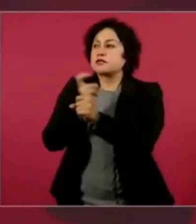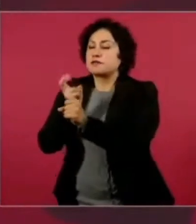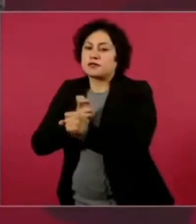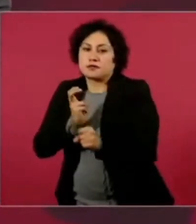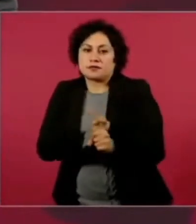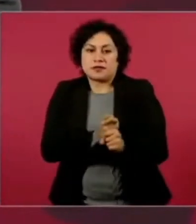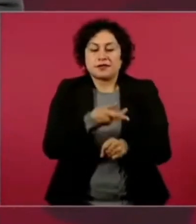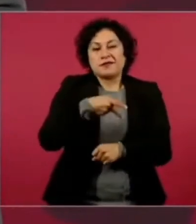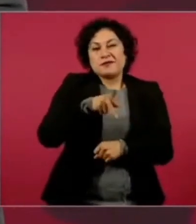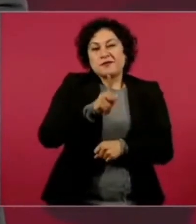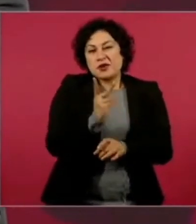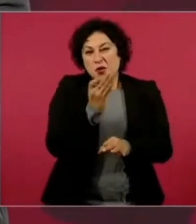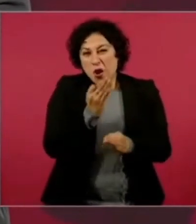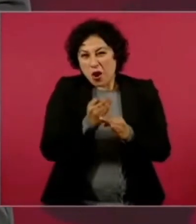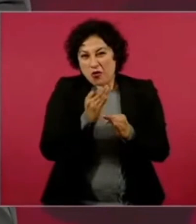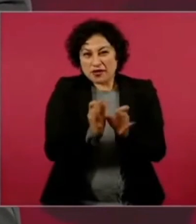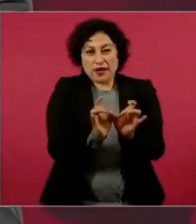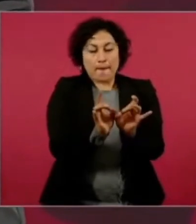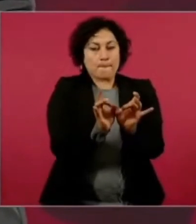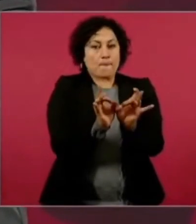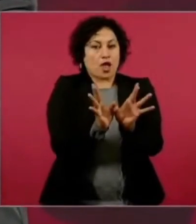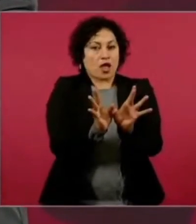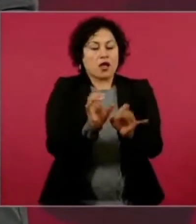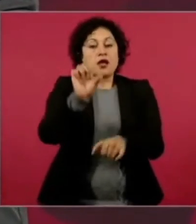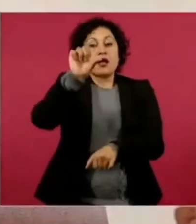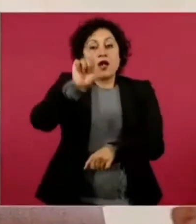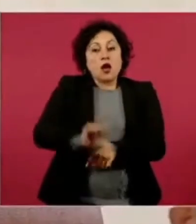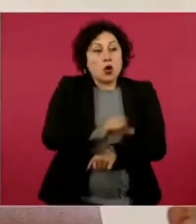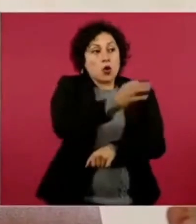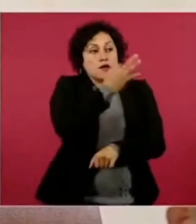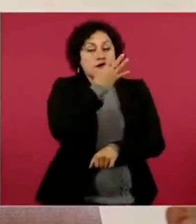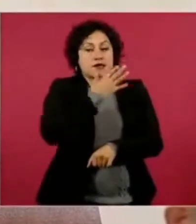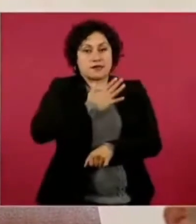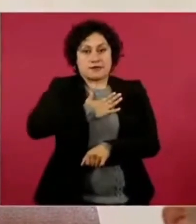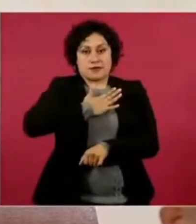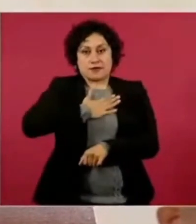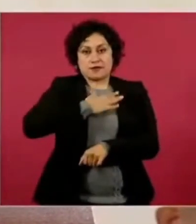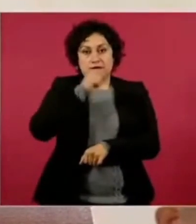me informó el general secretario que van a hacer el cambio